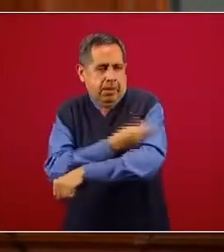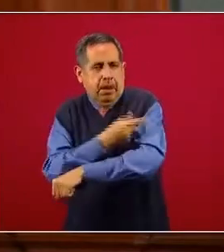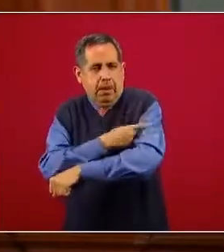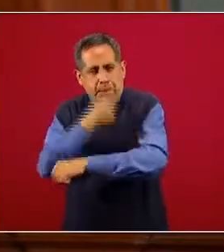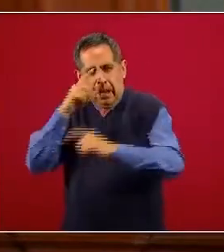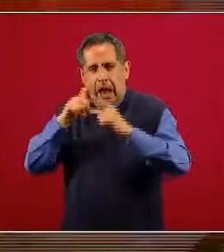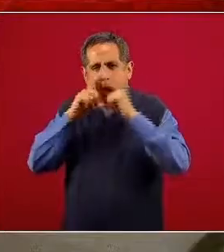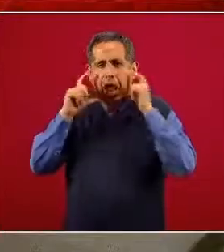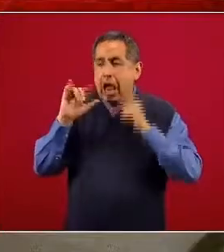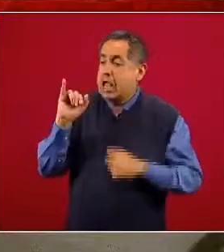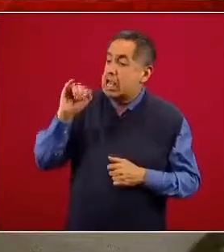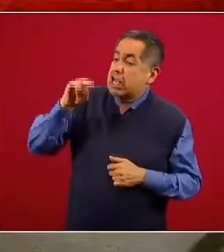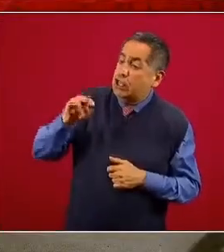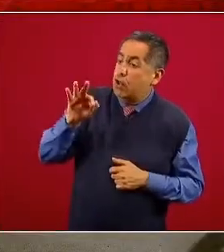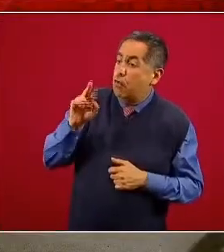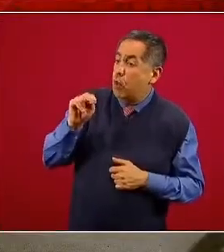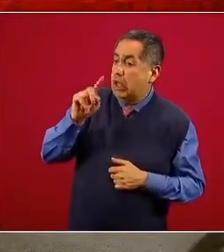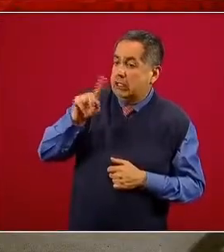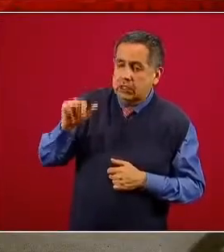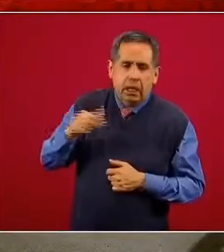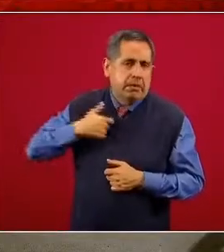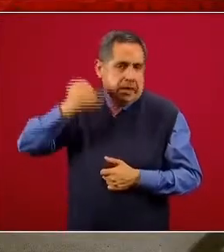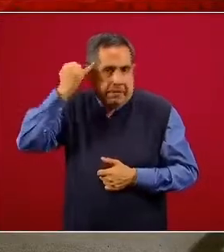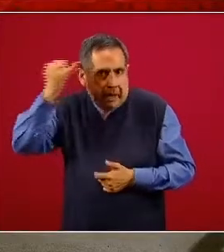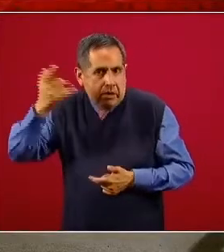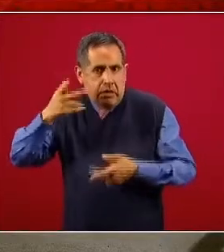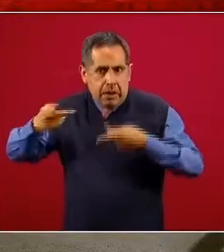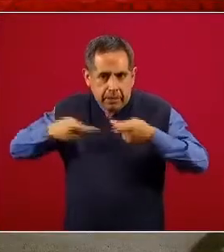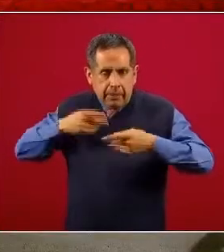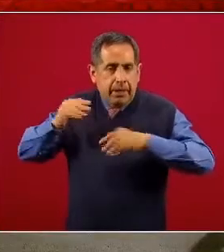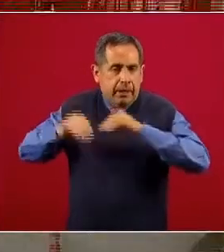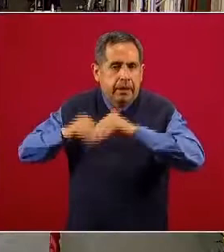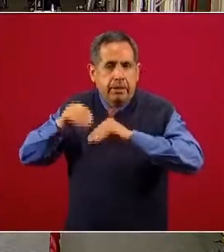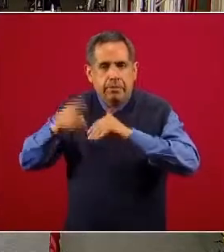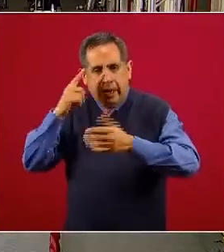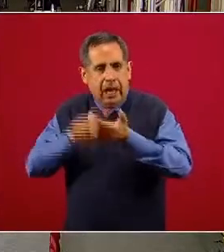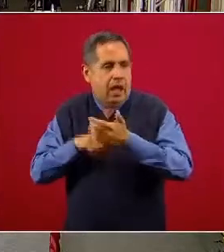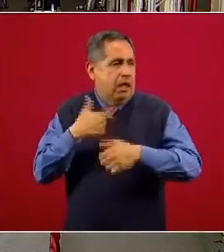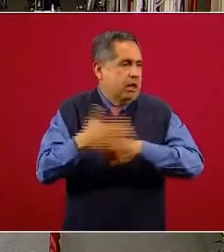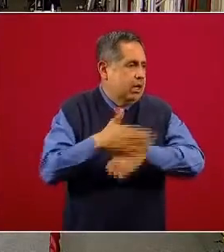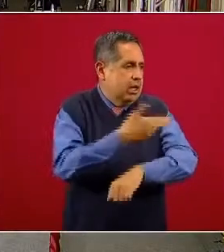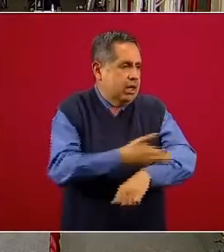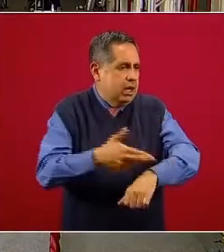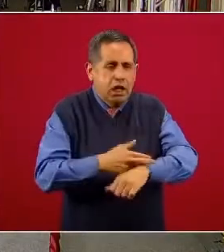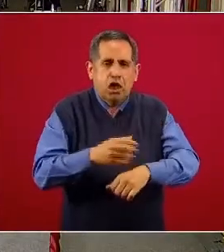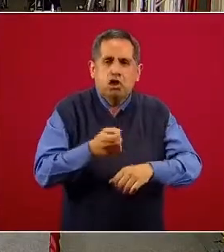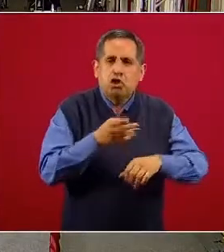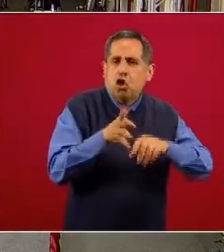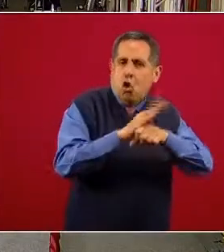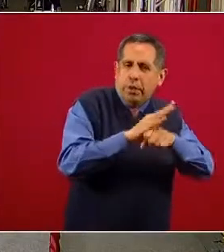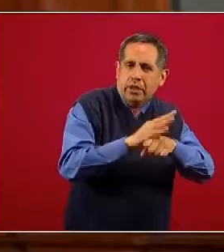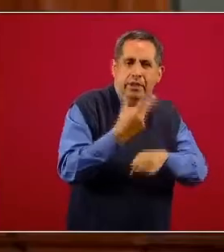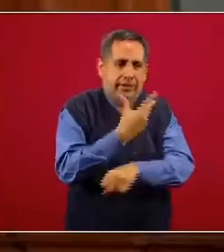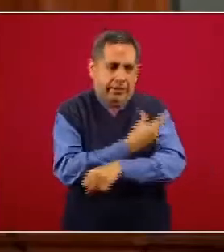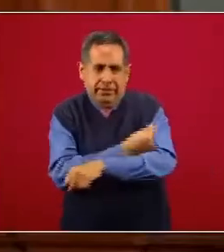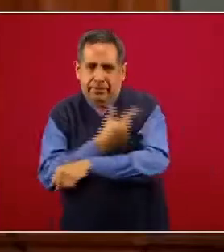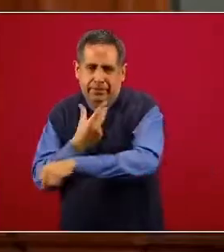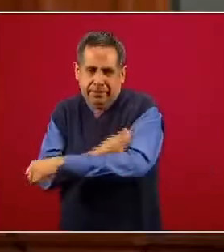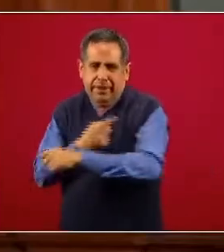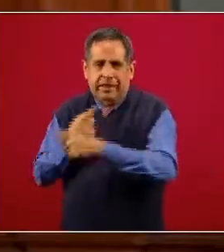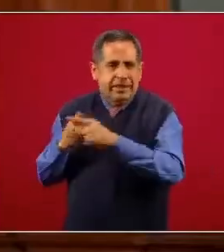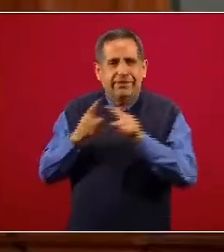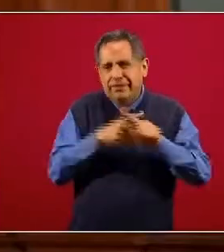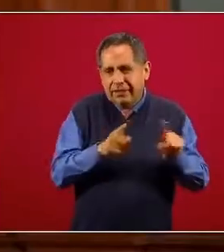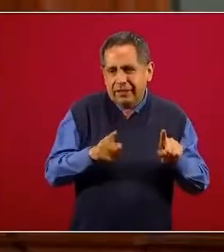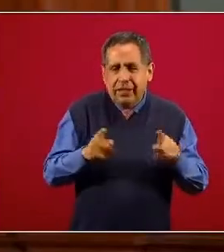influenza y nos imaginamos que ya están haciendo la logística de la campaña de vacunación COVID. ¿Qué tal van con esa logística? Nos